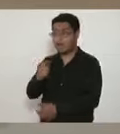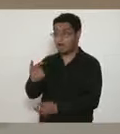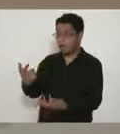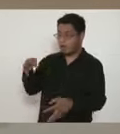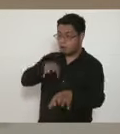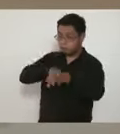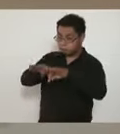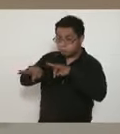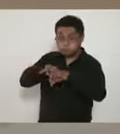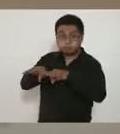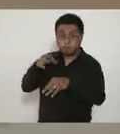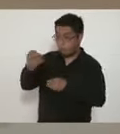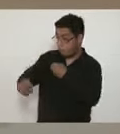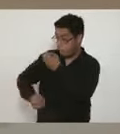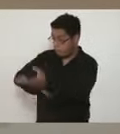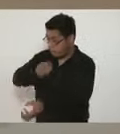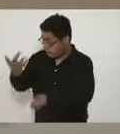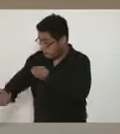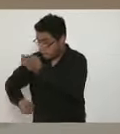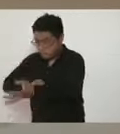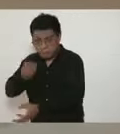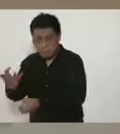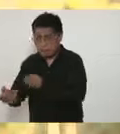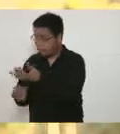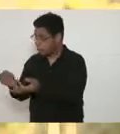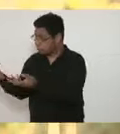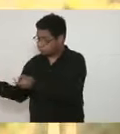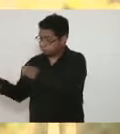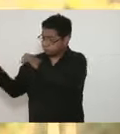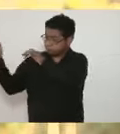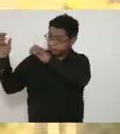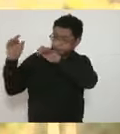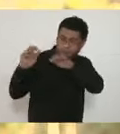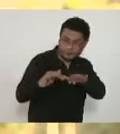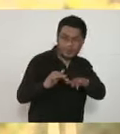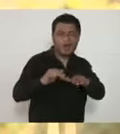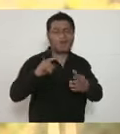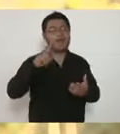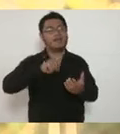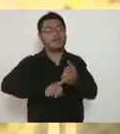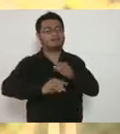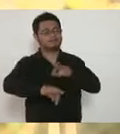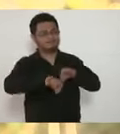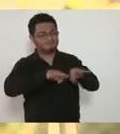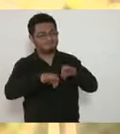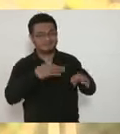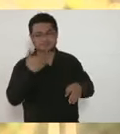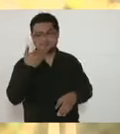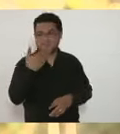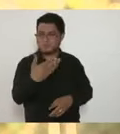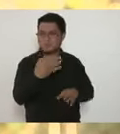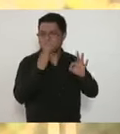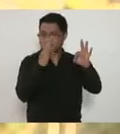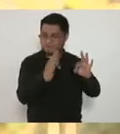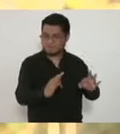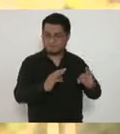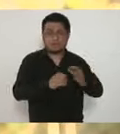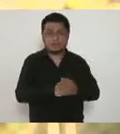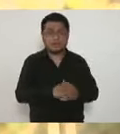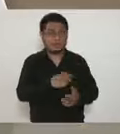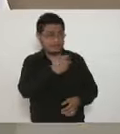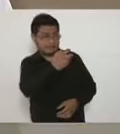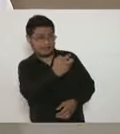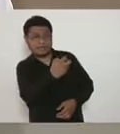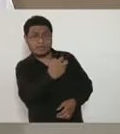empleos, dar mucho trabajo. Son frentes de trabajo y esto